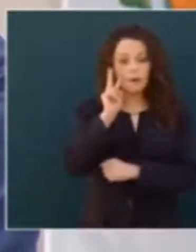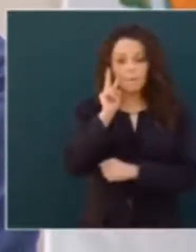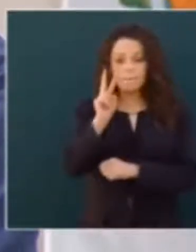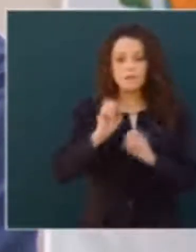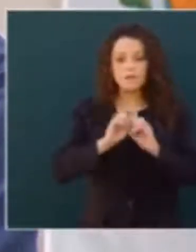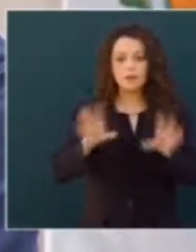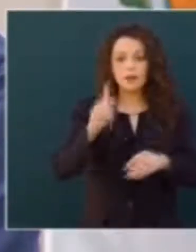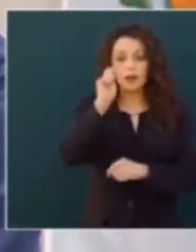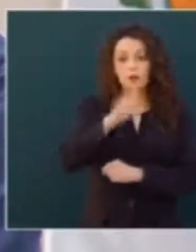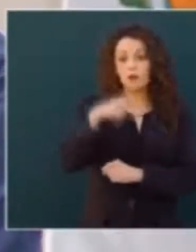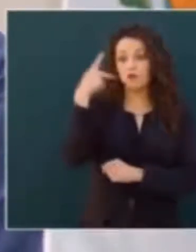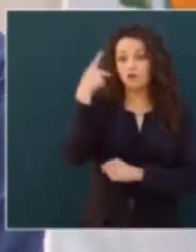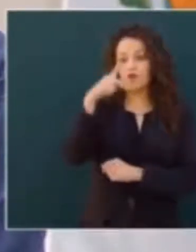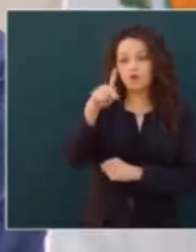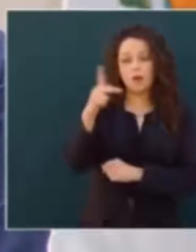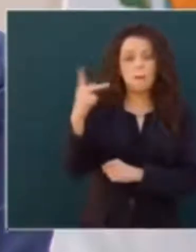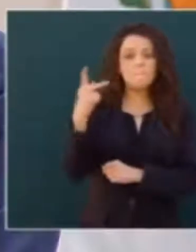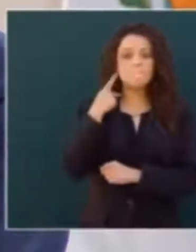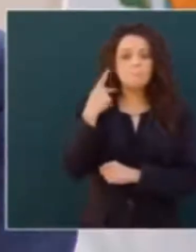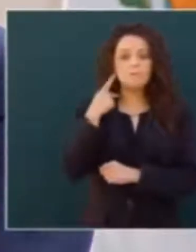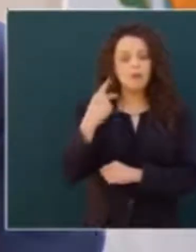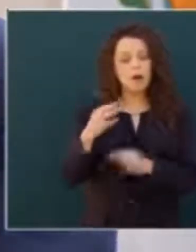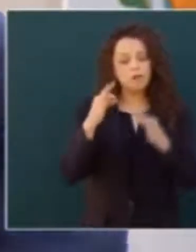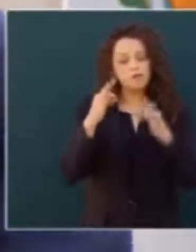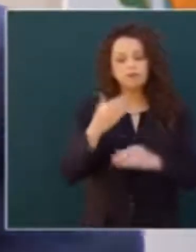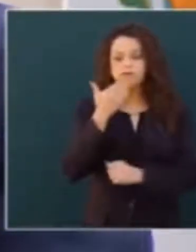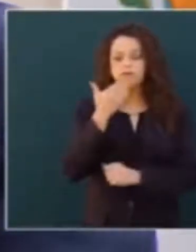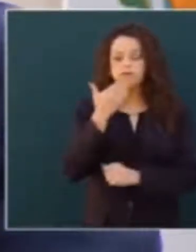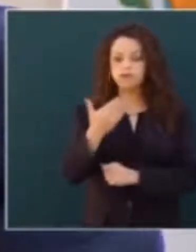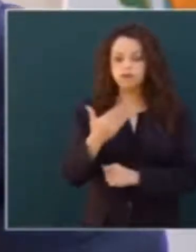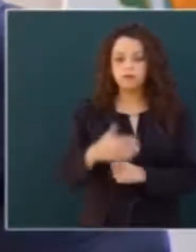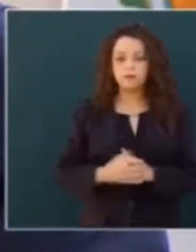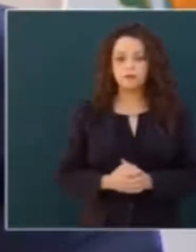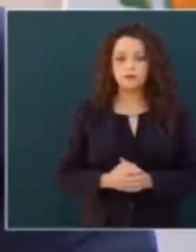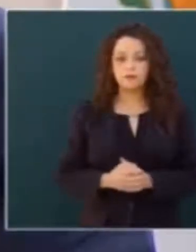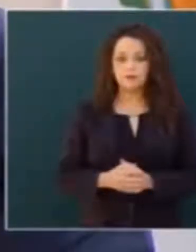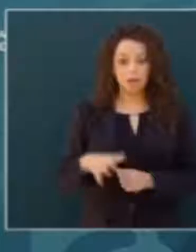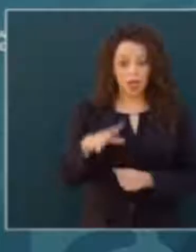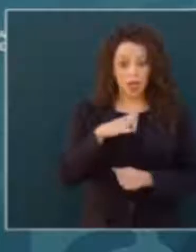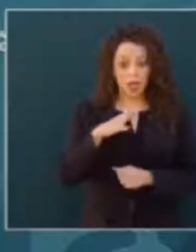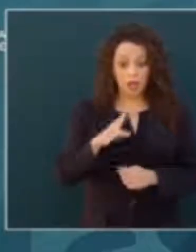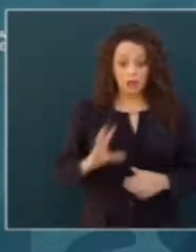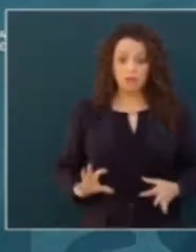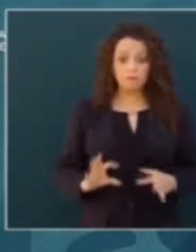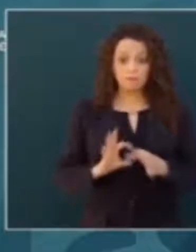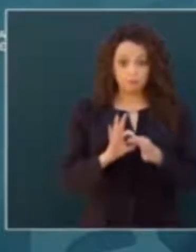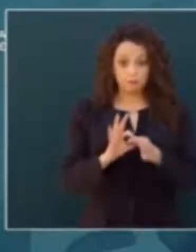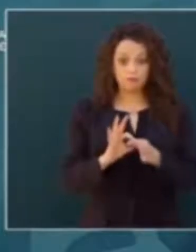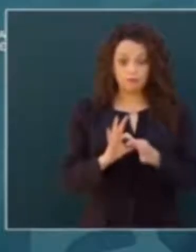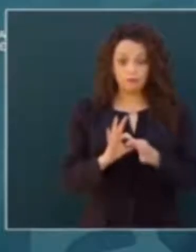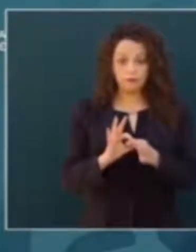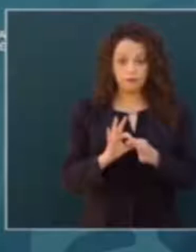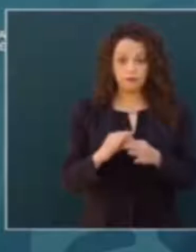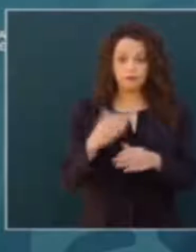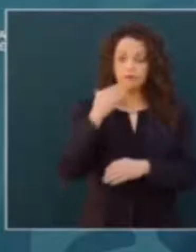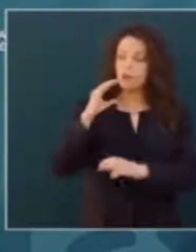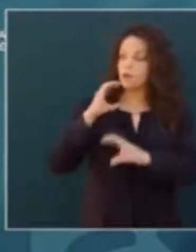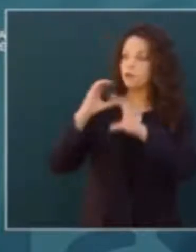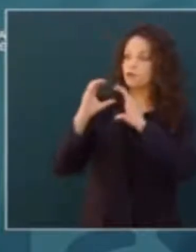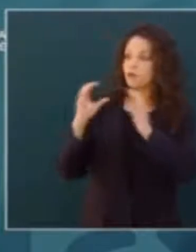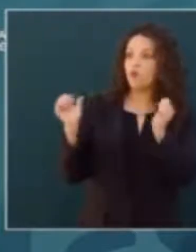genio político, la habilidad para mantener buenas relaciones con Estados